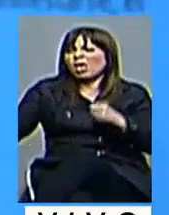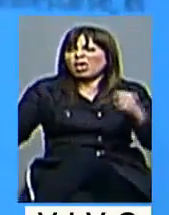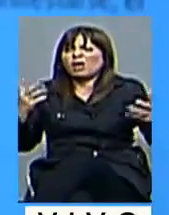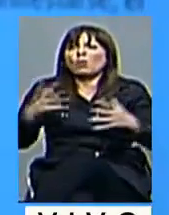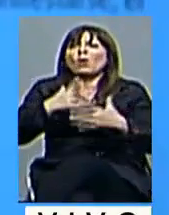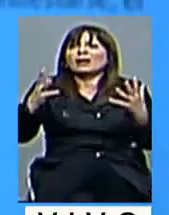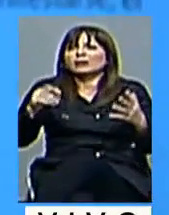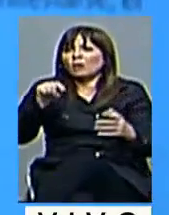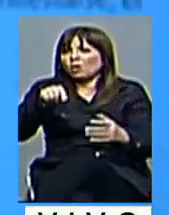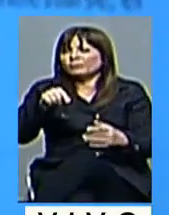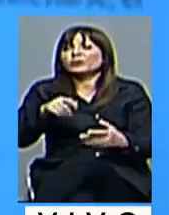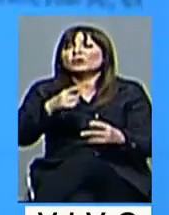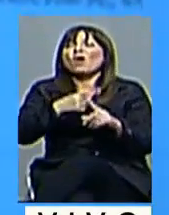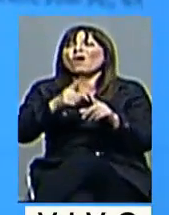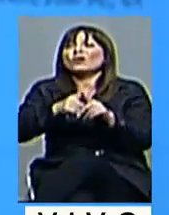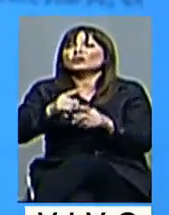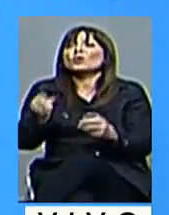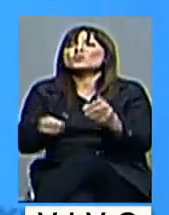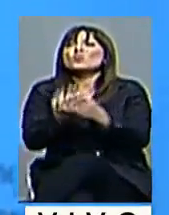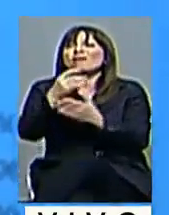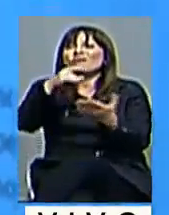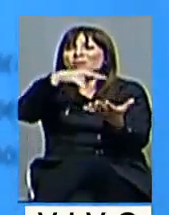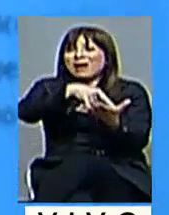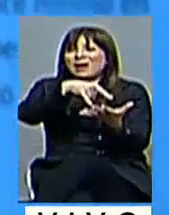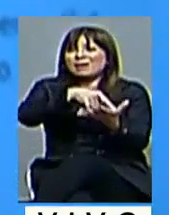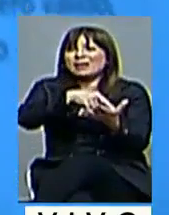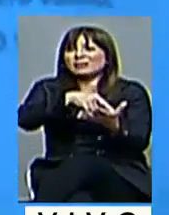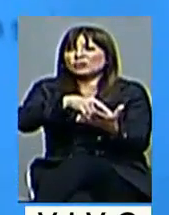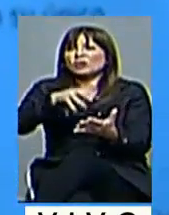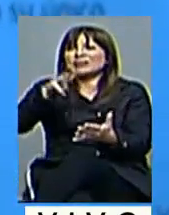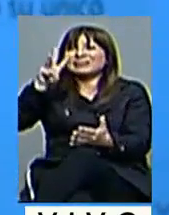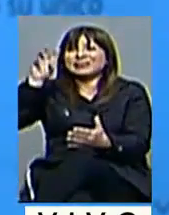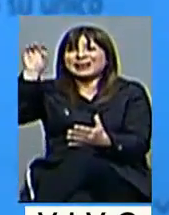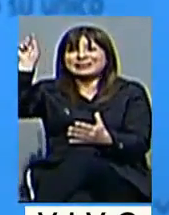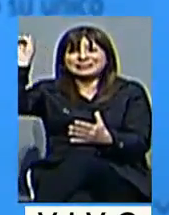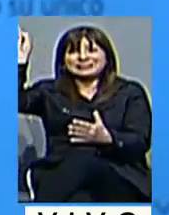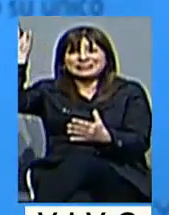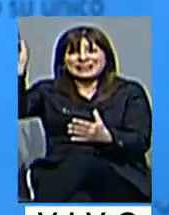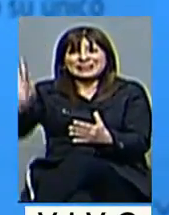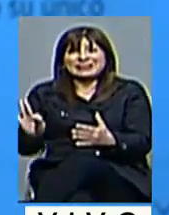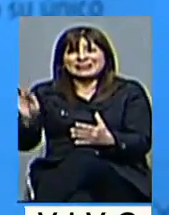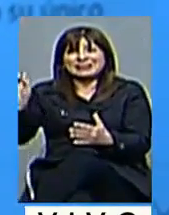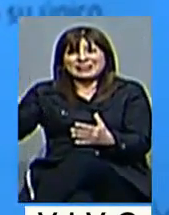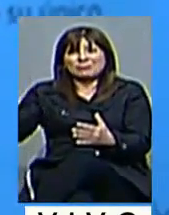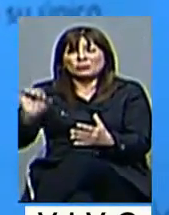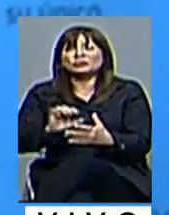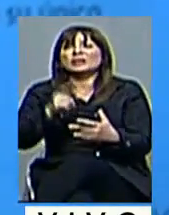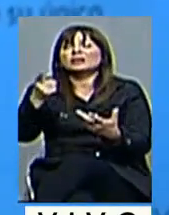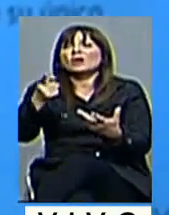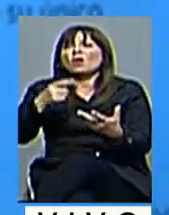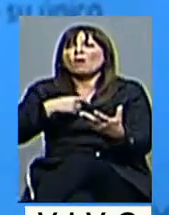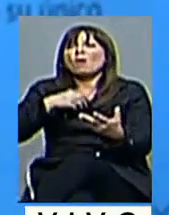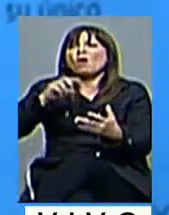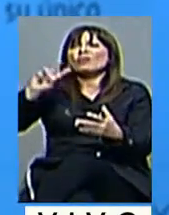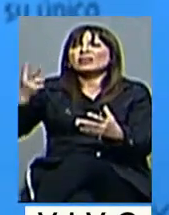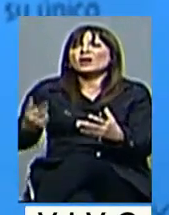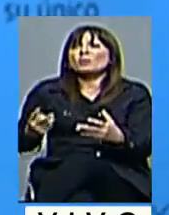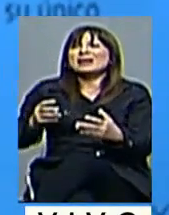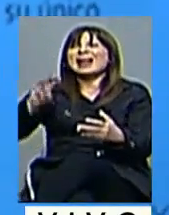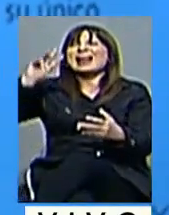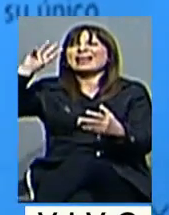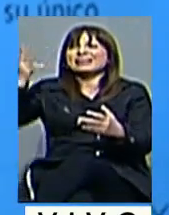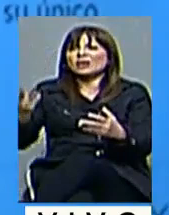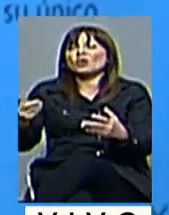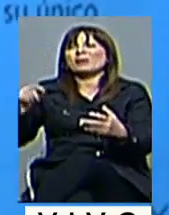abajo Alejandro Antonio, nuevo parlamento será de 3/3, un avance mínimo en diversidad. De binominal pasó a trinominal, un paso